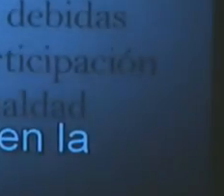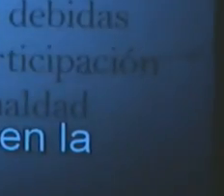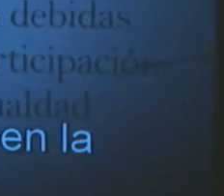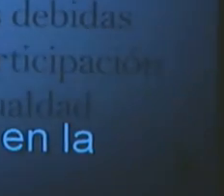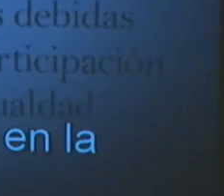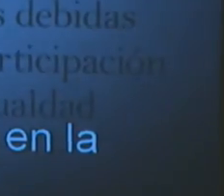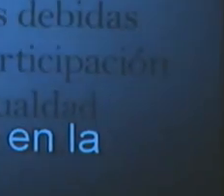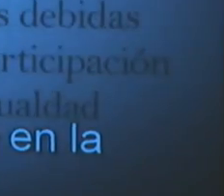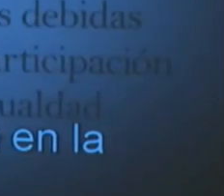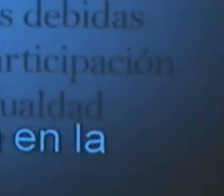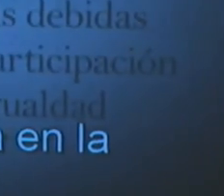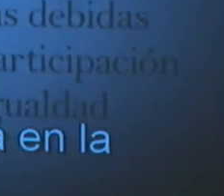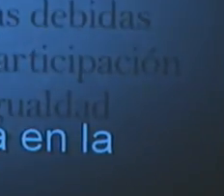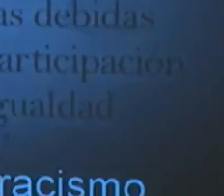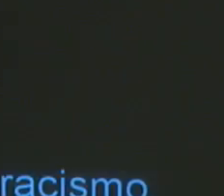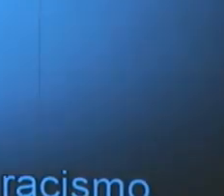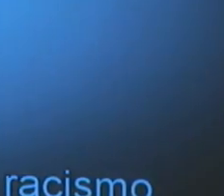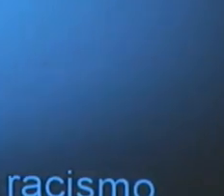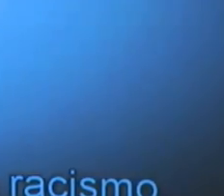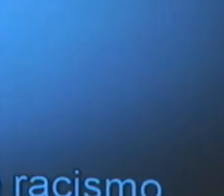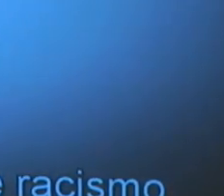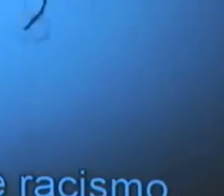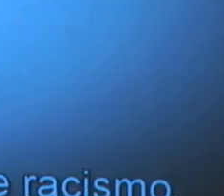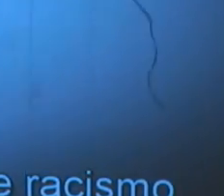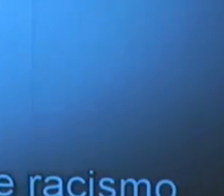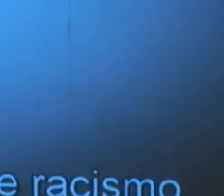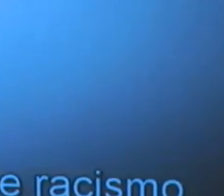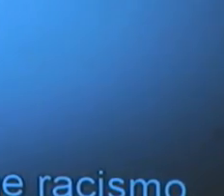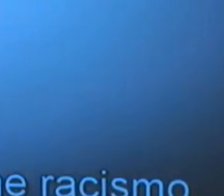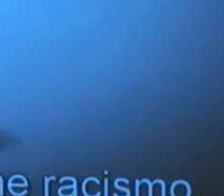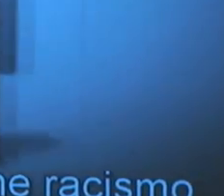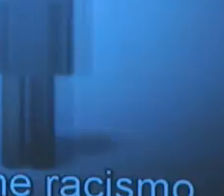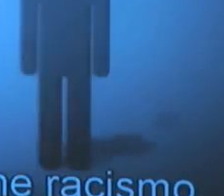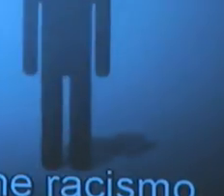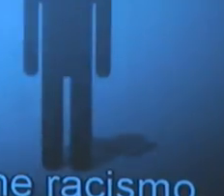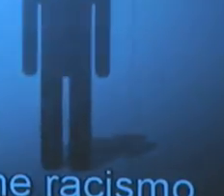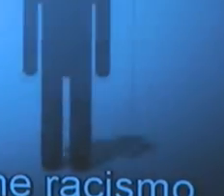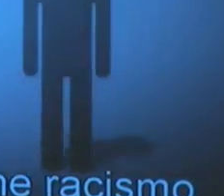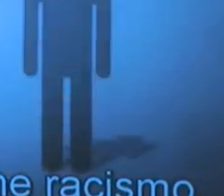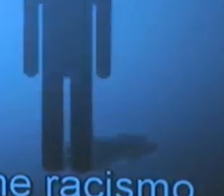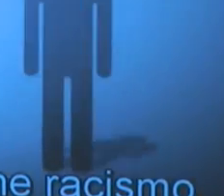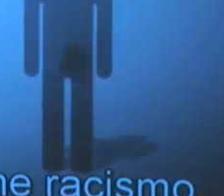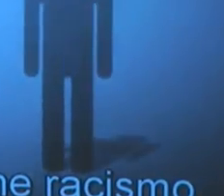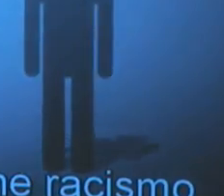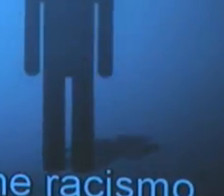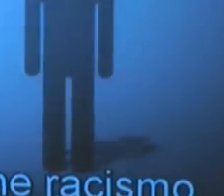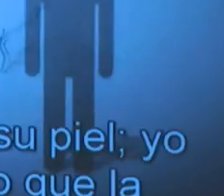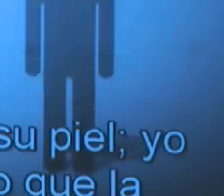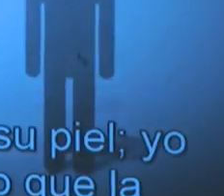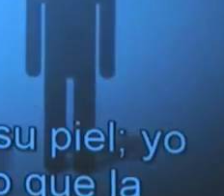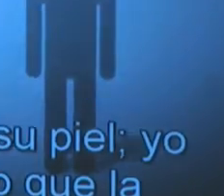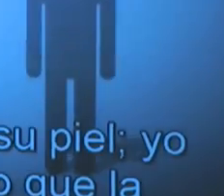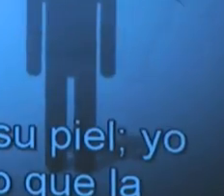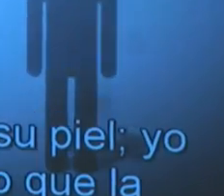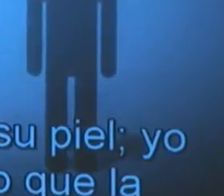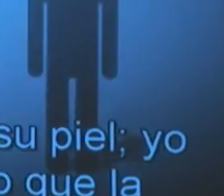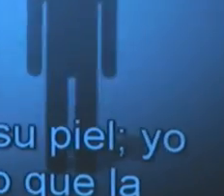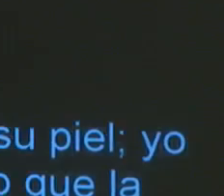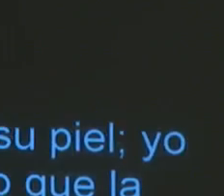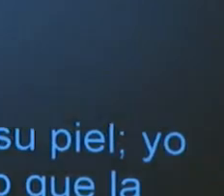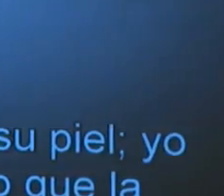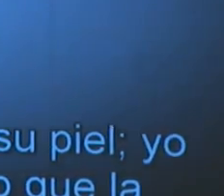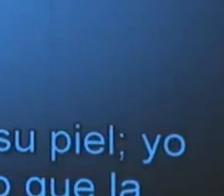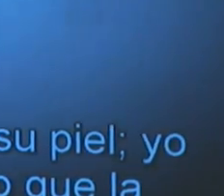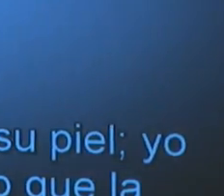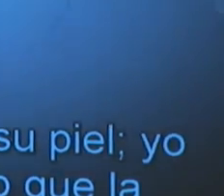efectiva en la sociedad en igualdad de condiciones con las demás y al igual que un negro no tiene racismo sino que el racismo aparece cuando un tipo señala a